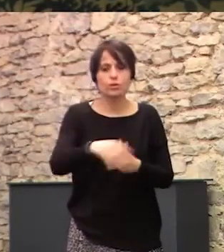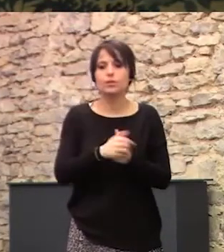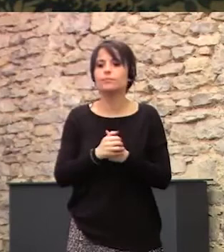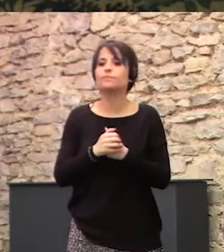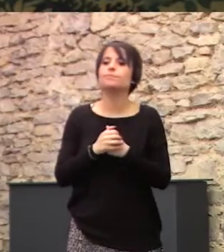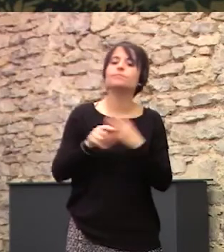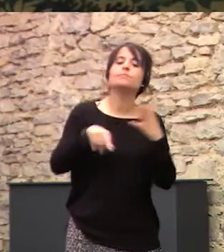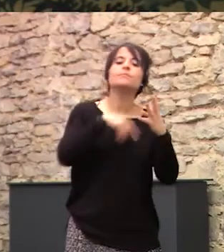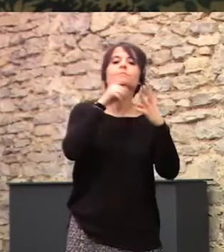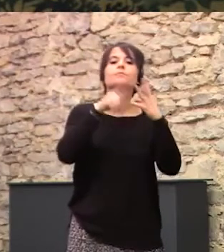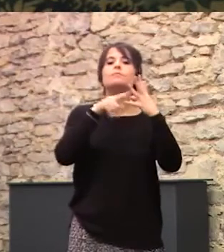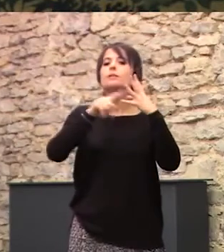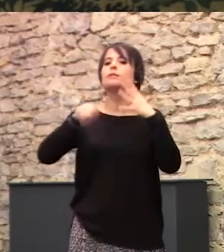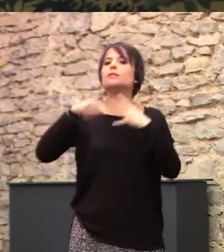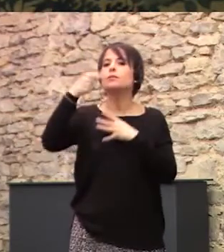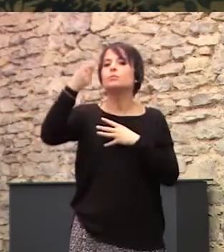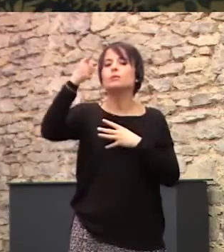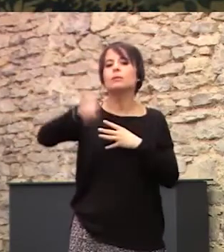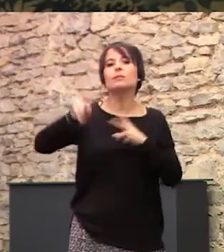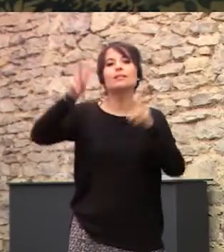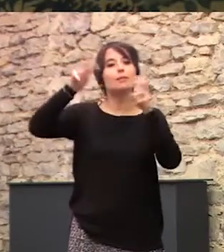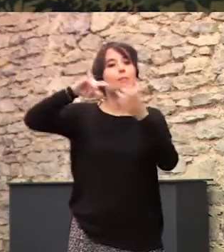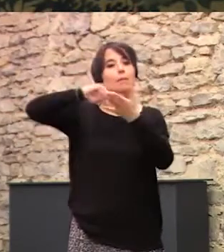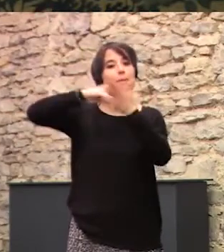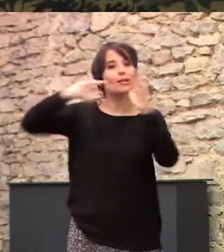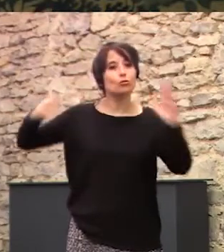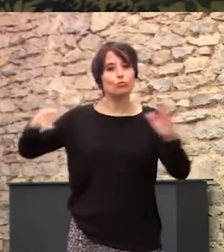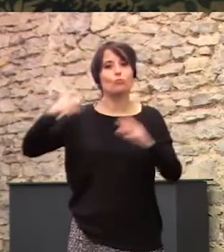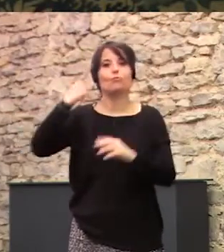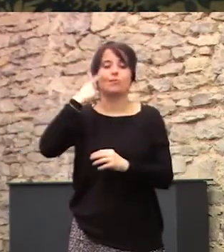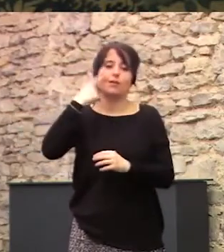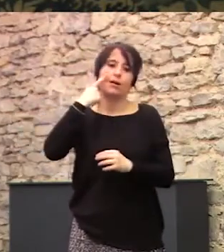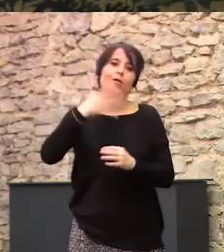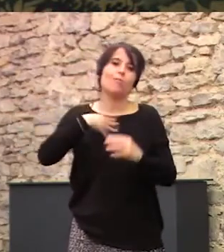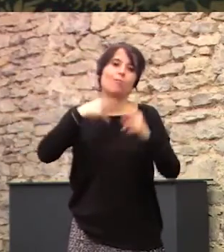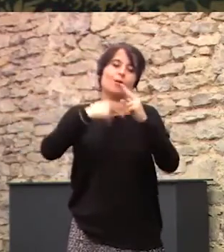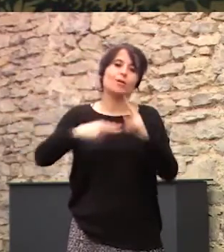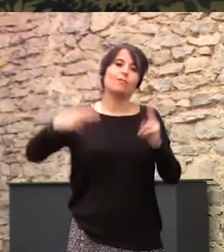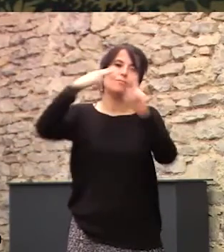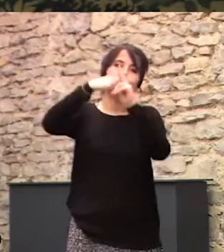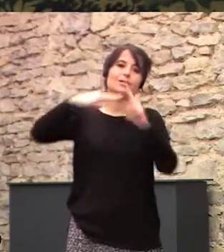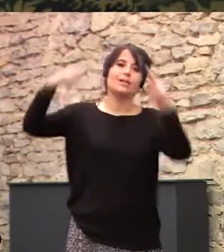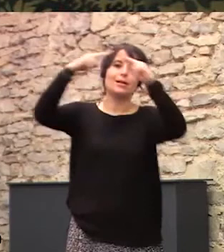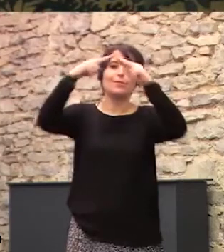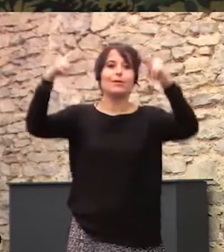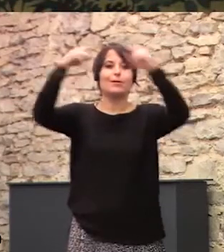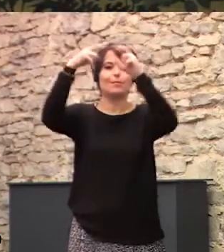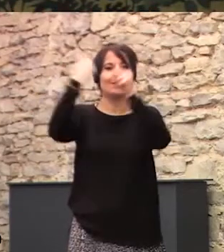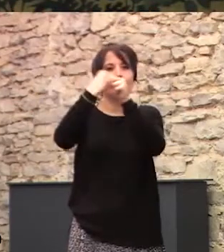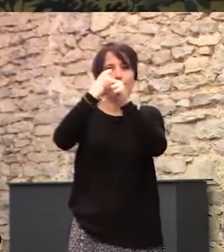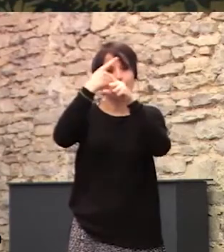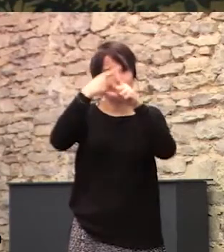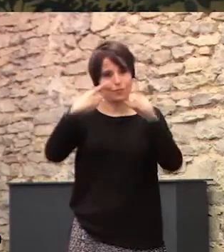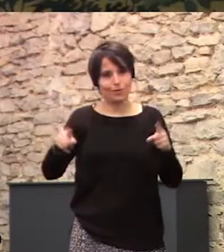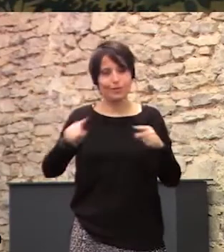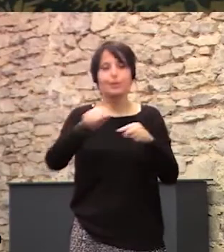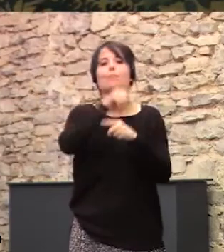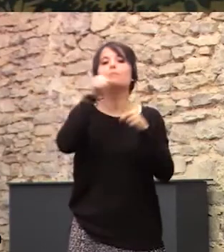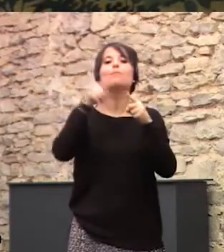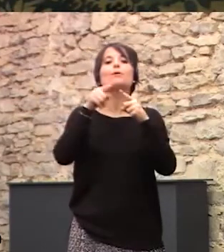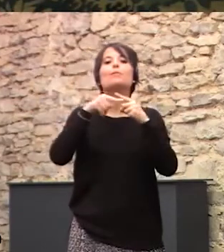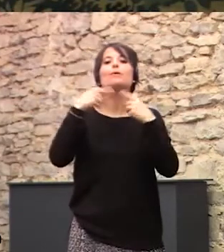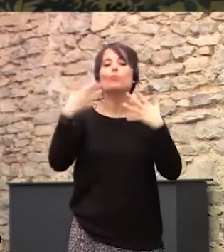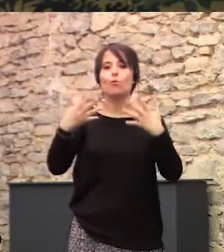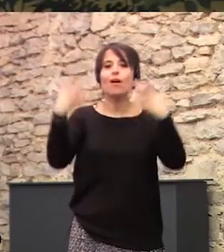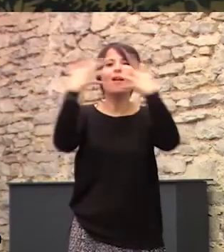Y luego, pues, para la metodología, o sea, hay diferentes niveles de trabajo. Lo primero, como he explicado, el trabajo con los